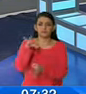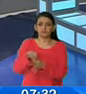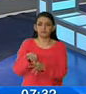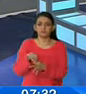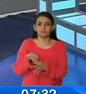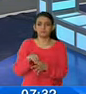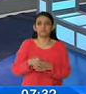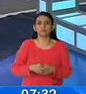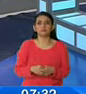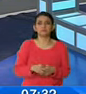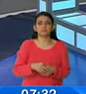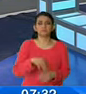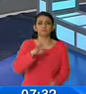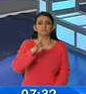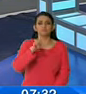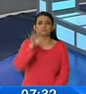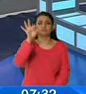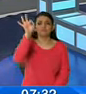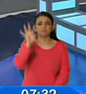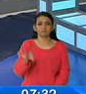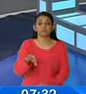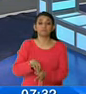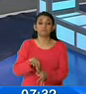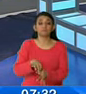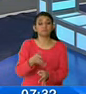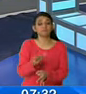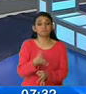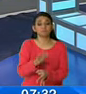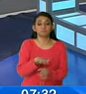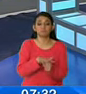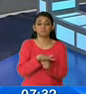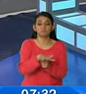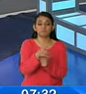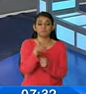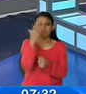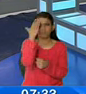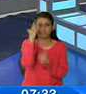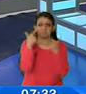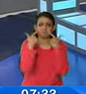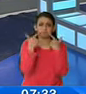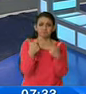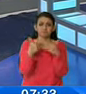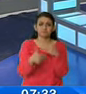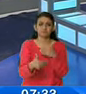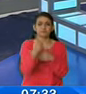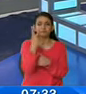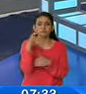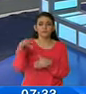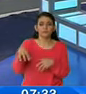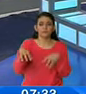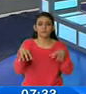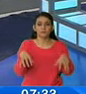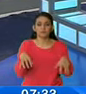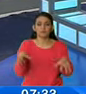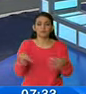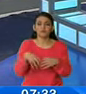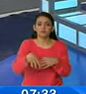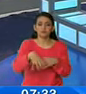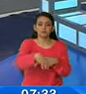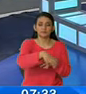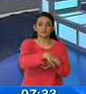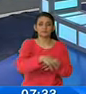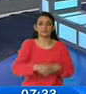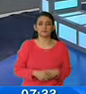con más del 41% de los votantes. Así que ya sabemos, hay que estar pendientes de estas dos provincias también y de las que siguen